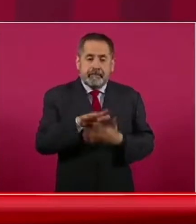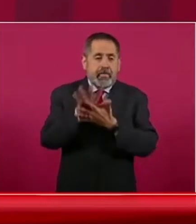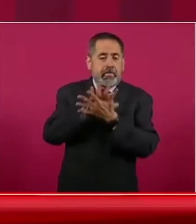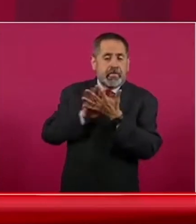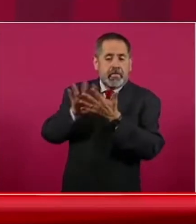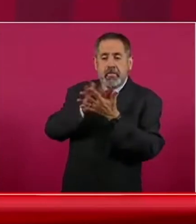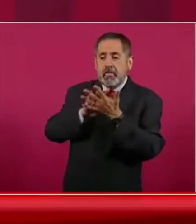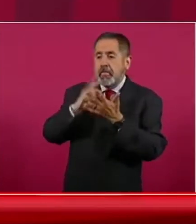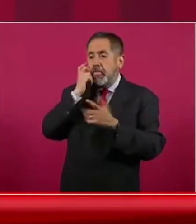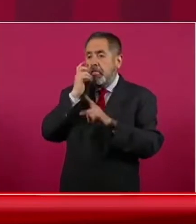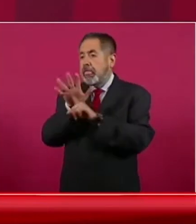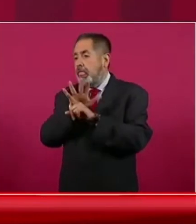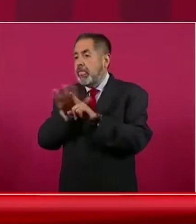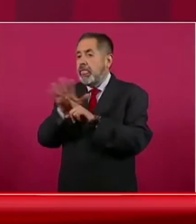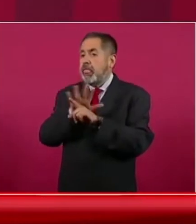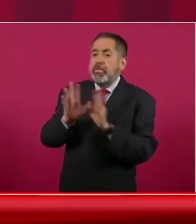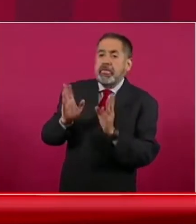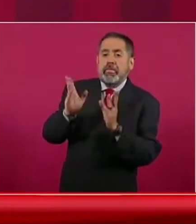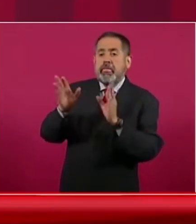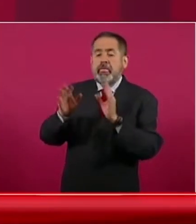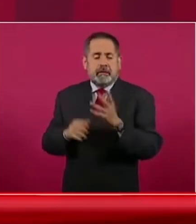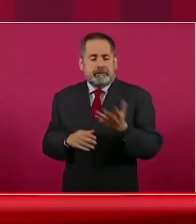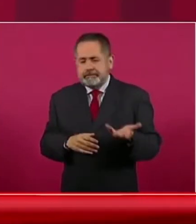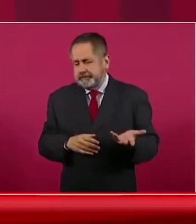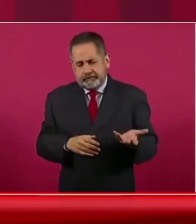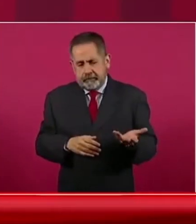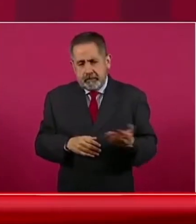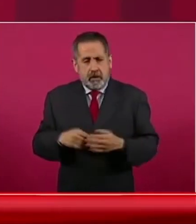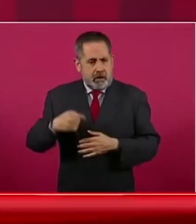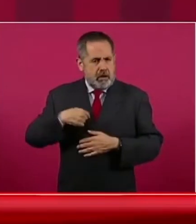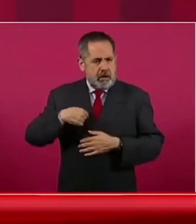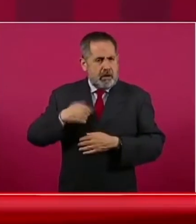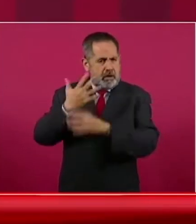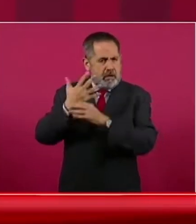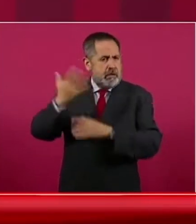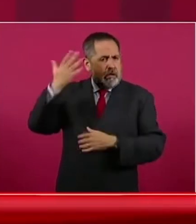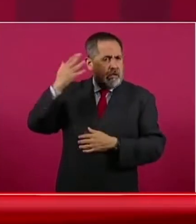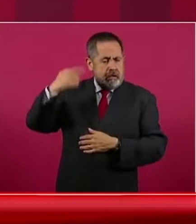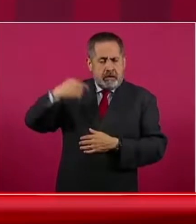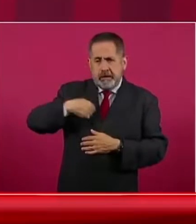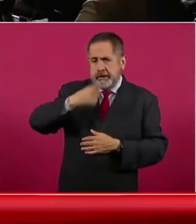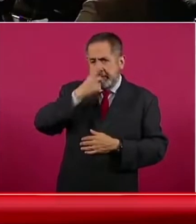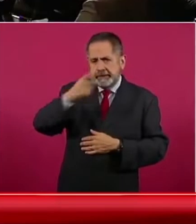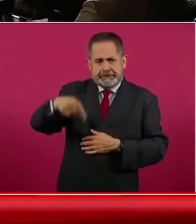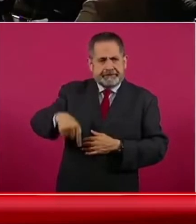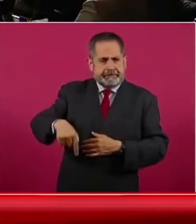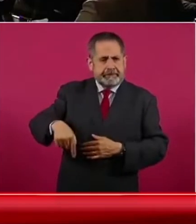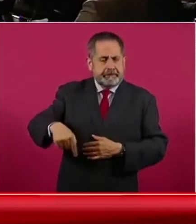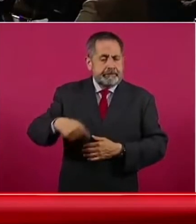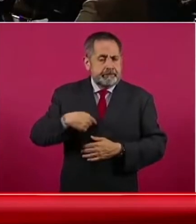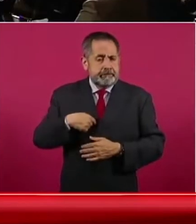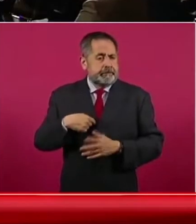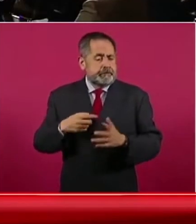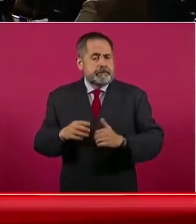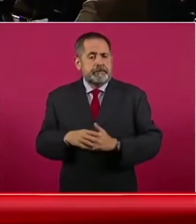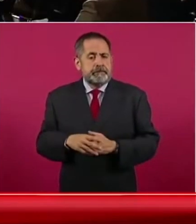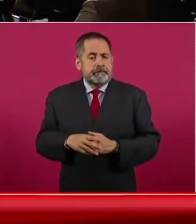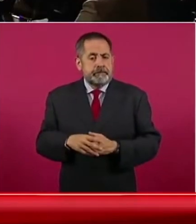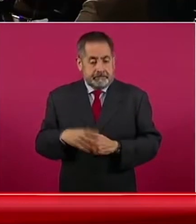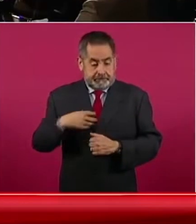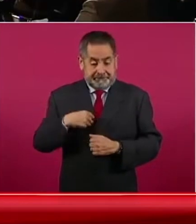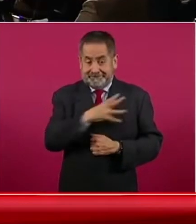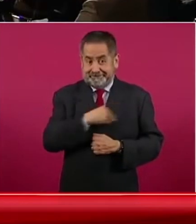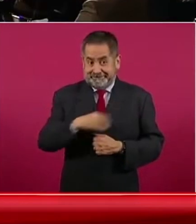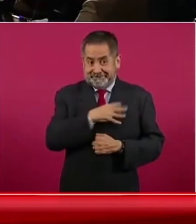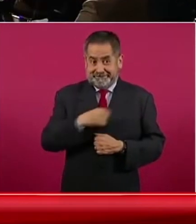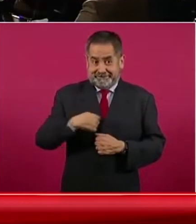Yo aquí llegué a plantear de que mi hijo Jesús,